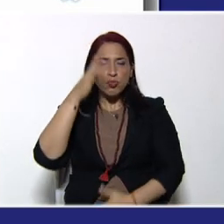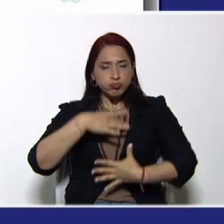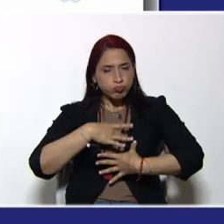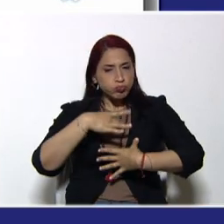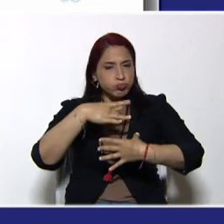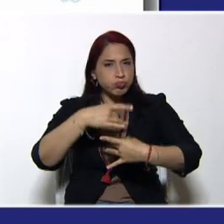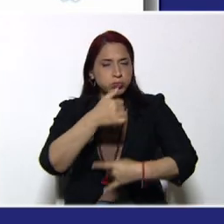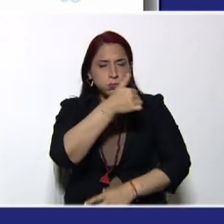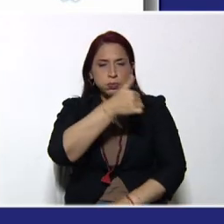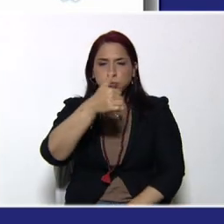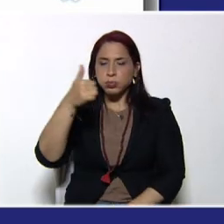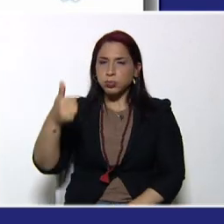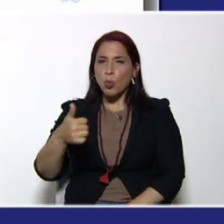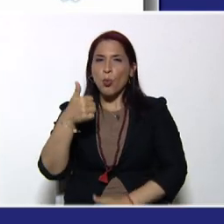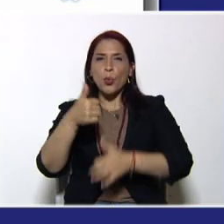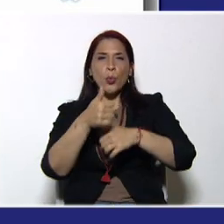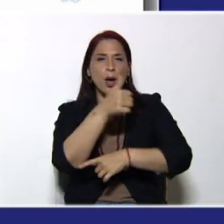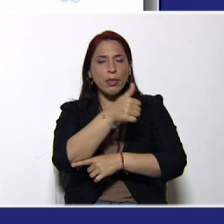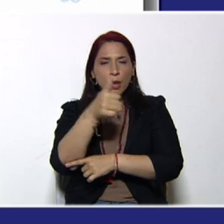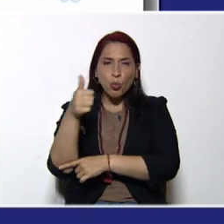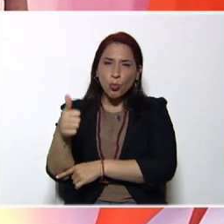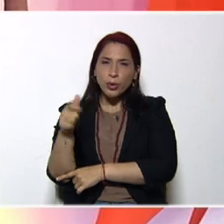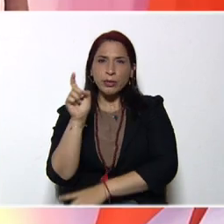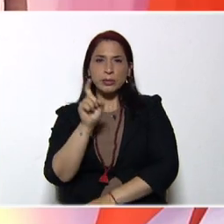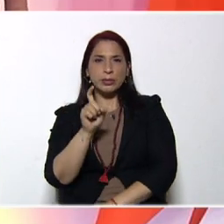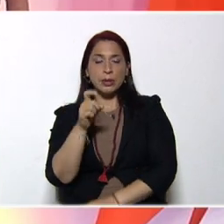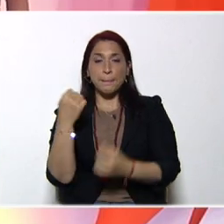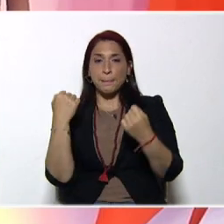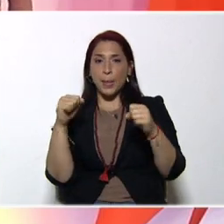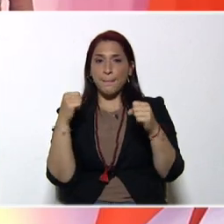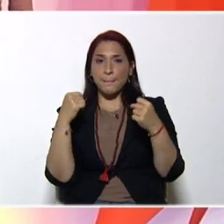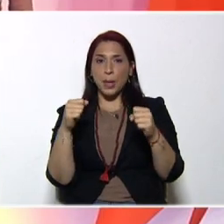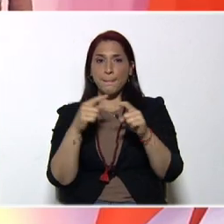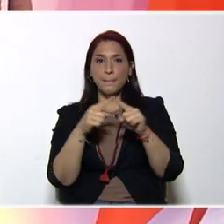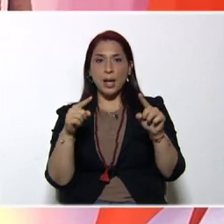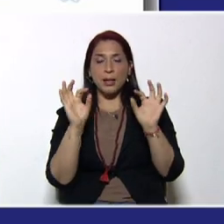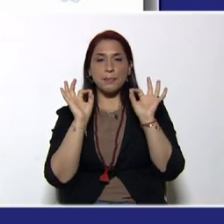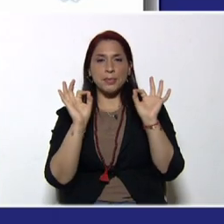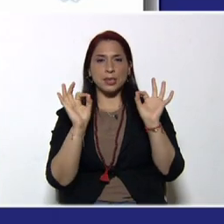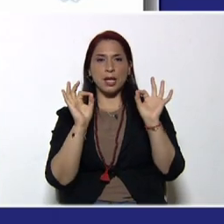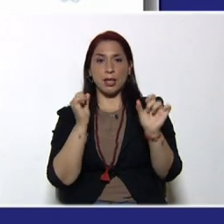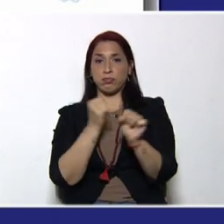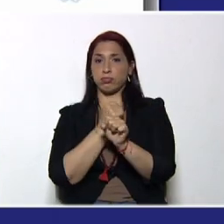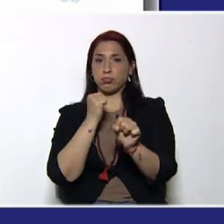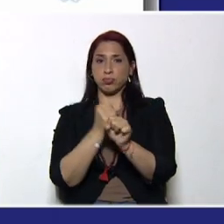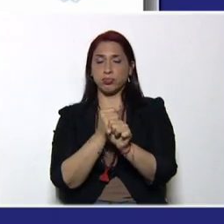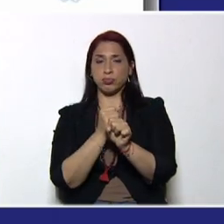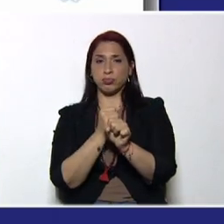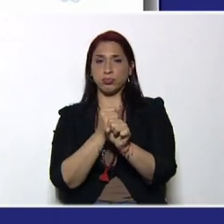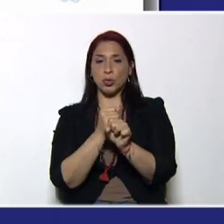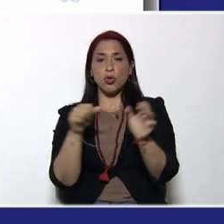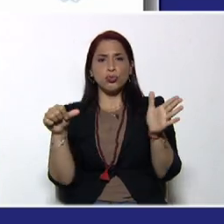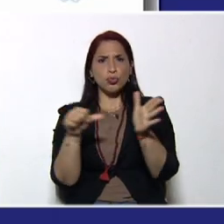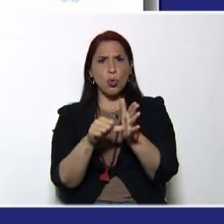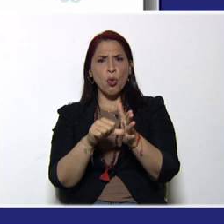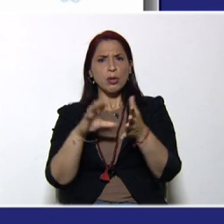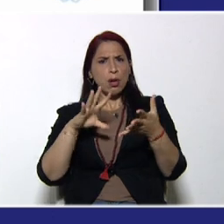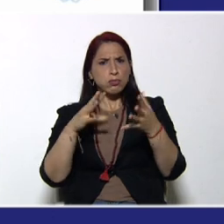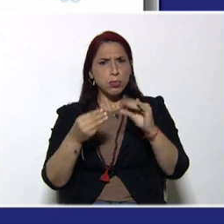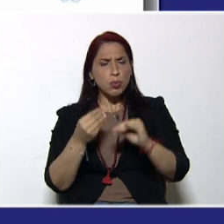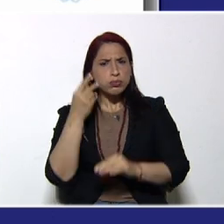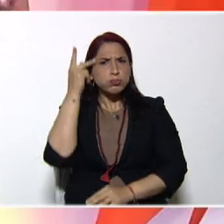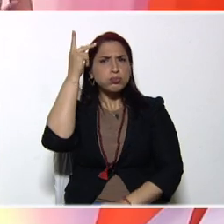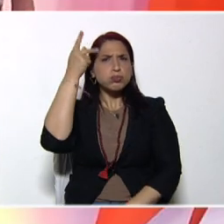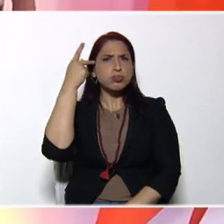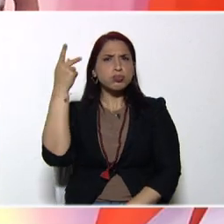intereses, cada una de sus necesidades, prepararlos para una especialidad ocupacional determinada, donde a través de esas